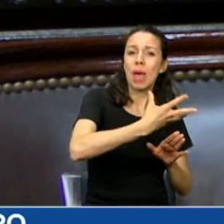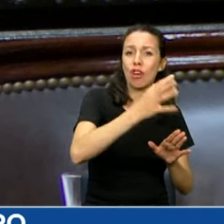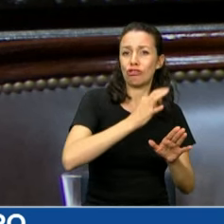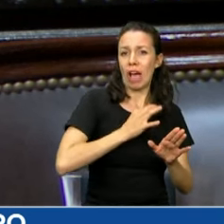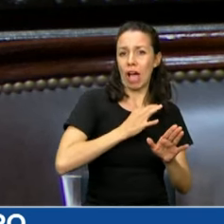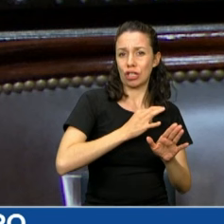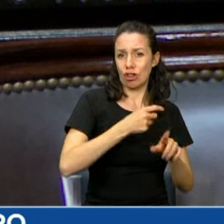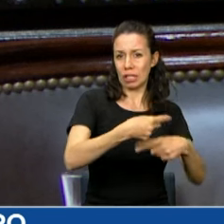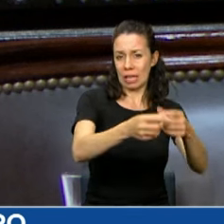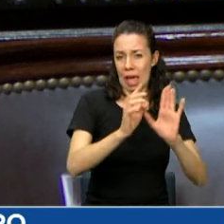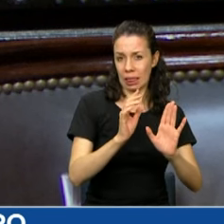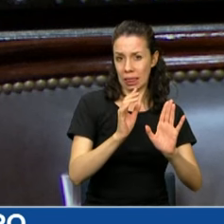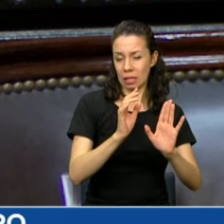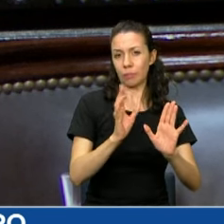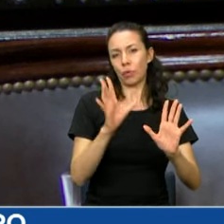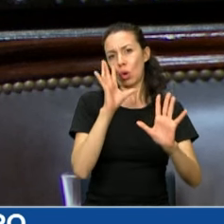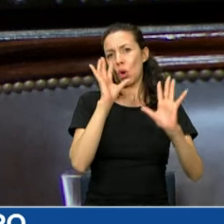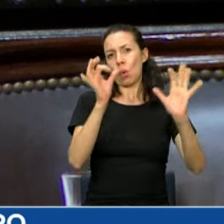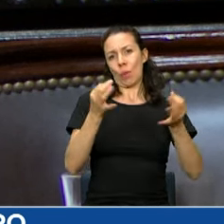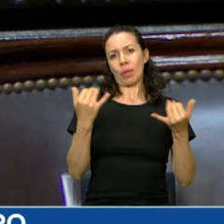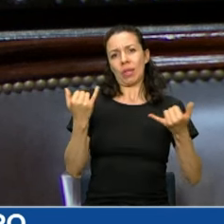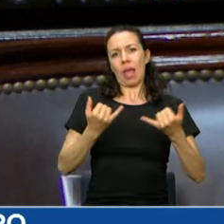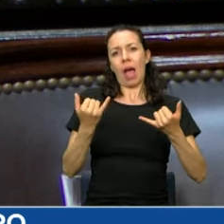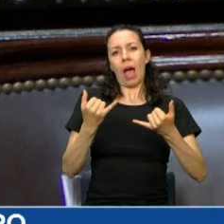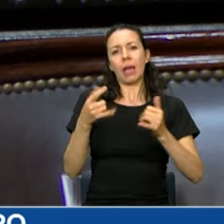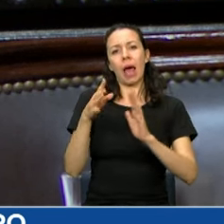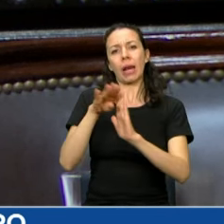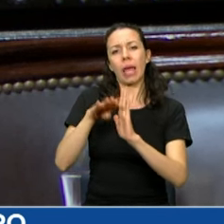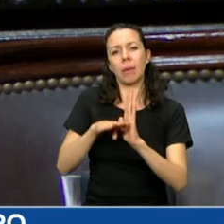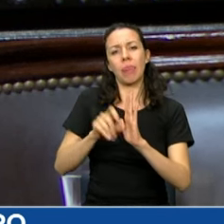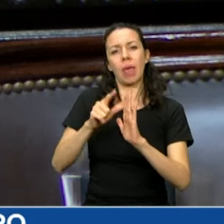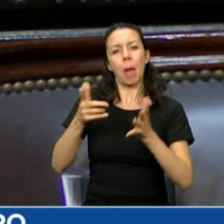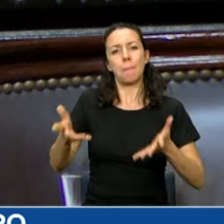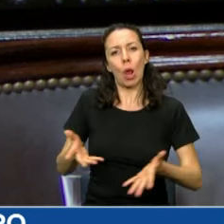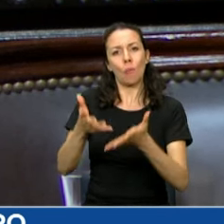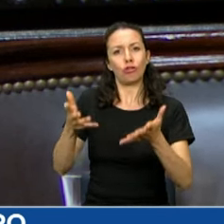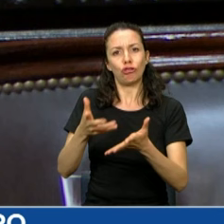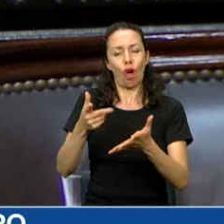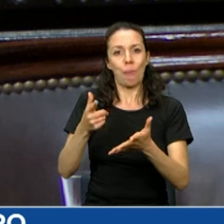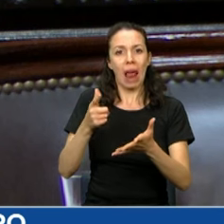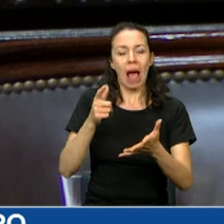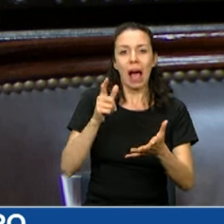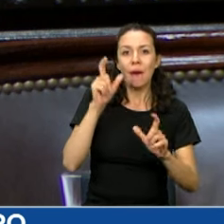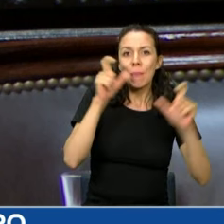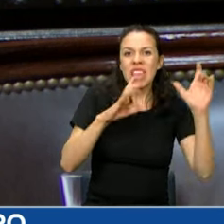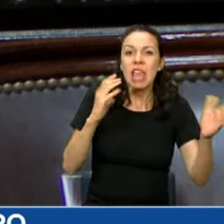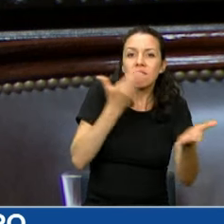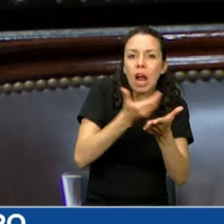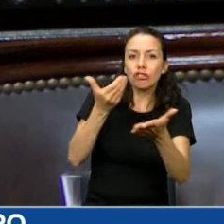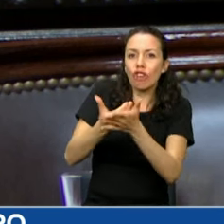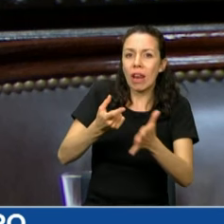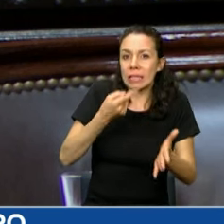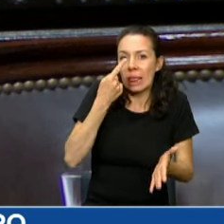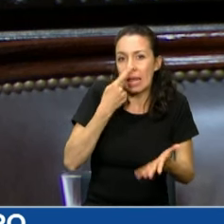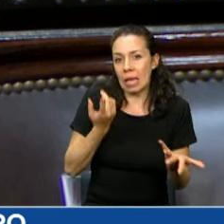lógico que tiene que tener un régimen de promoción interesante para los inversores porque no es invertir